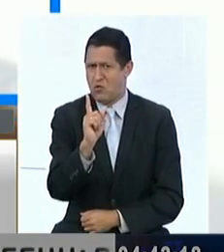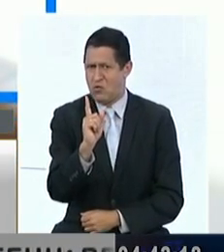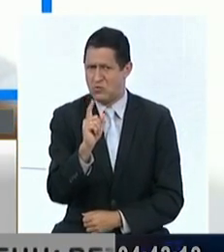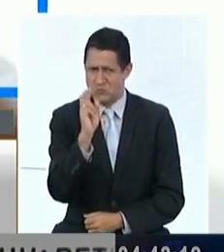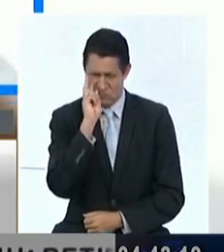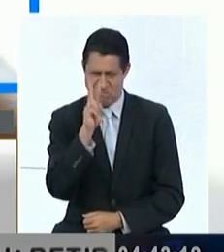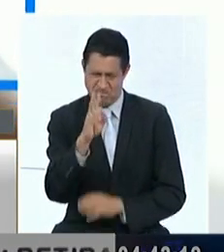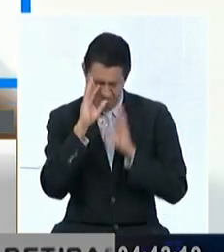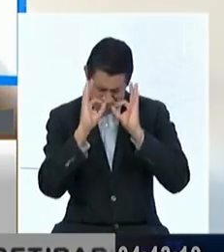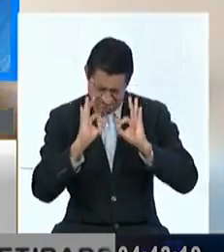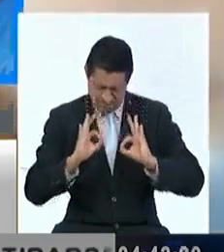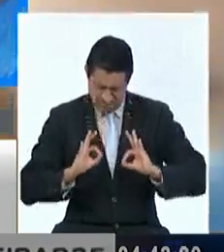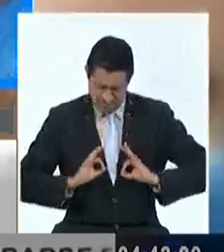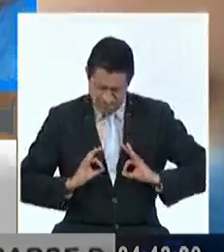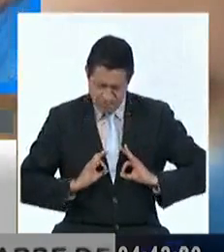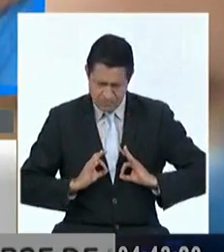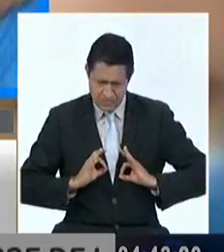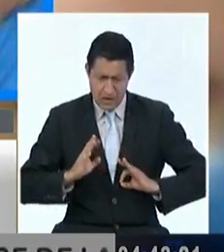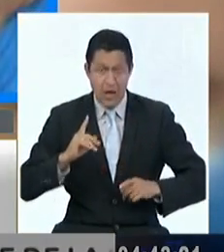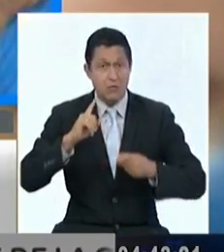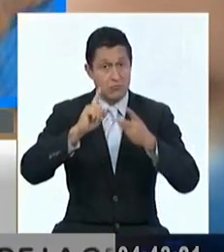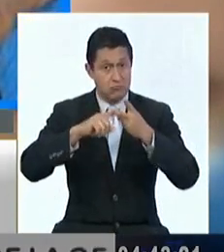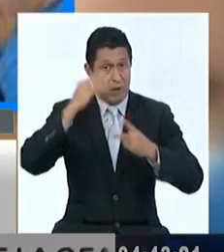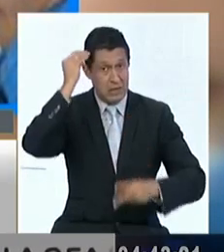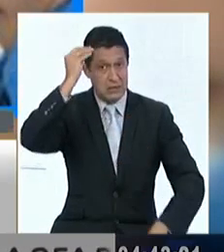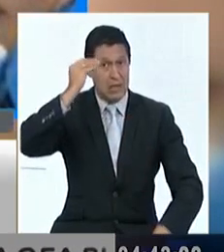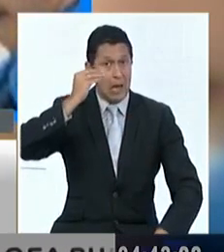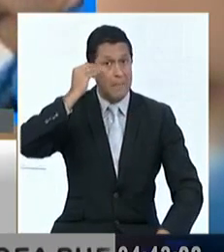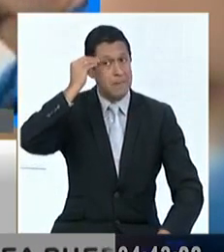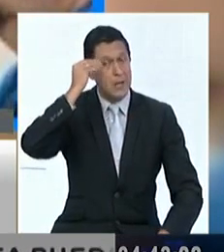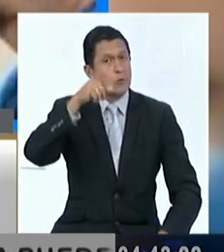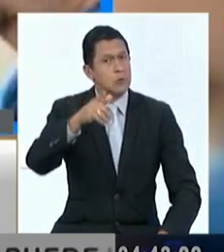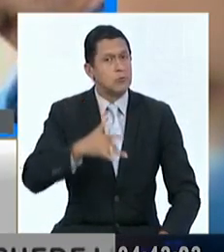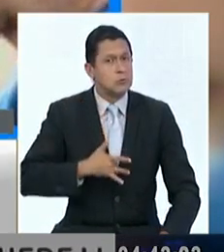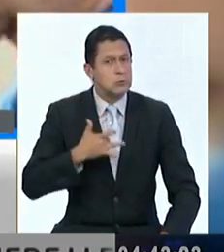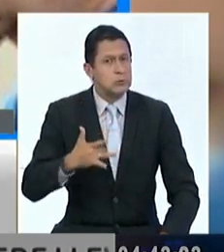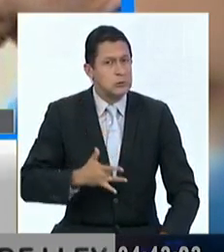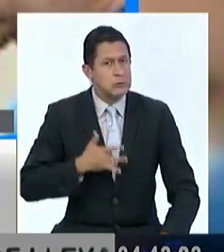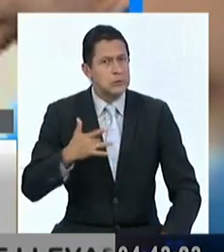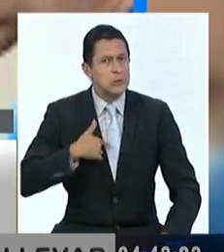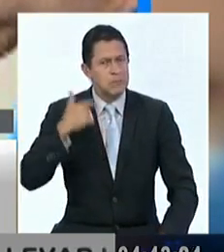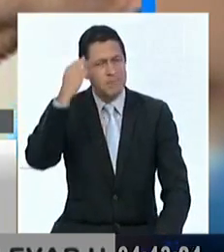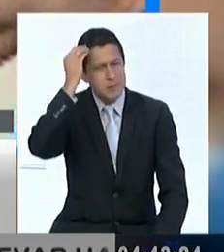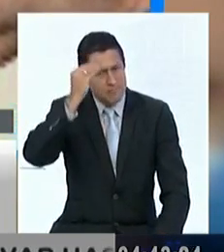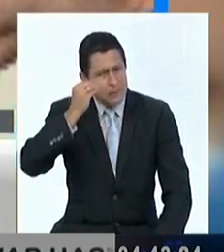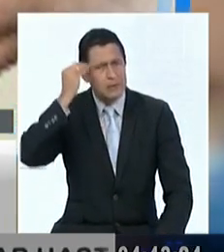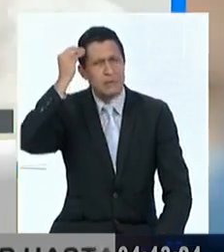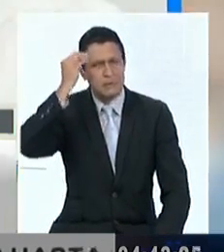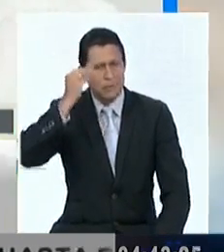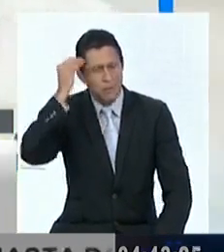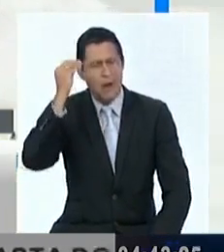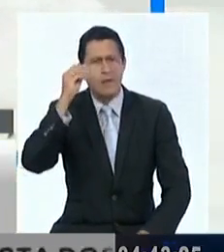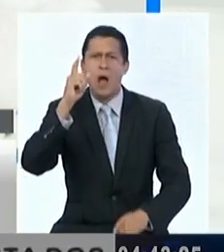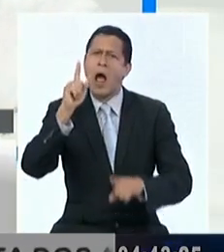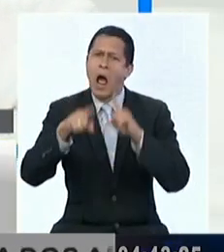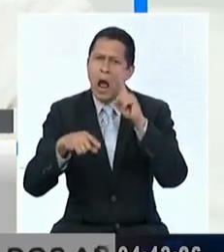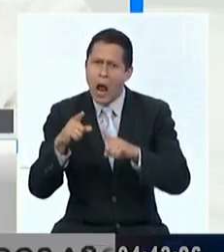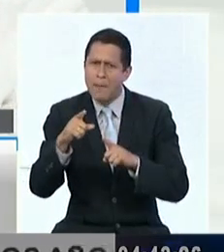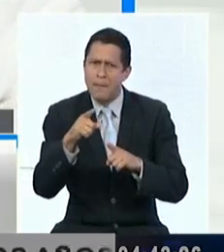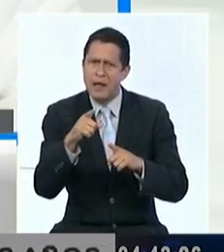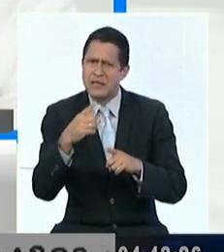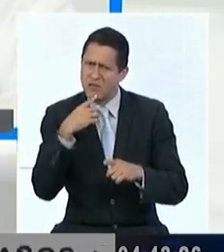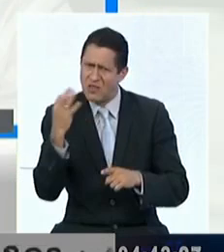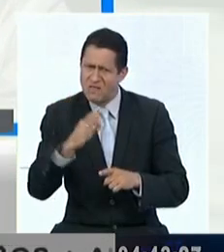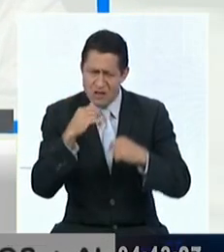basta observar pensamientos que sentimiento está alimentando tu mente muy pocas a veces estás realmente